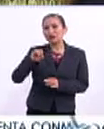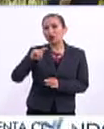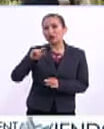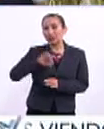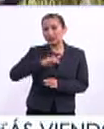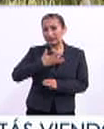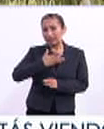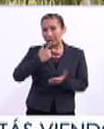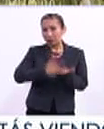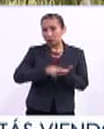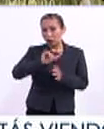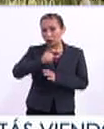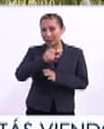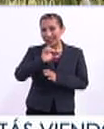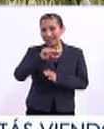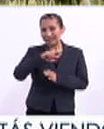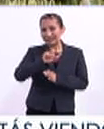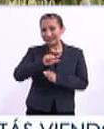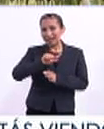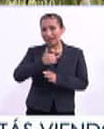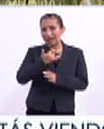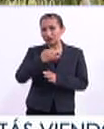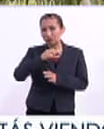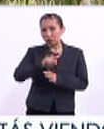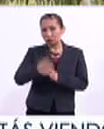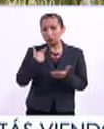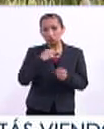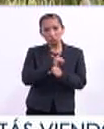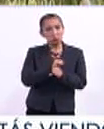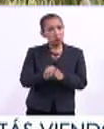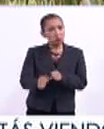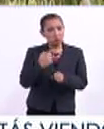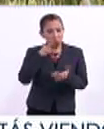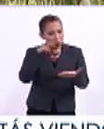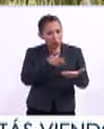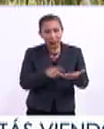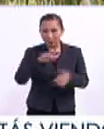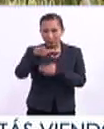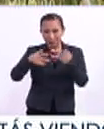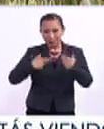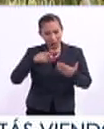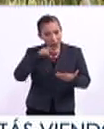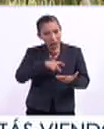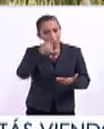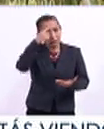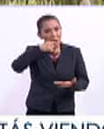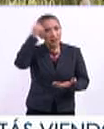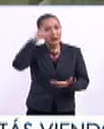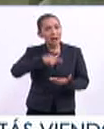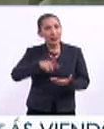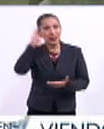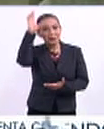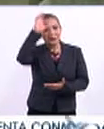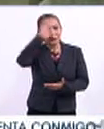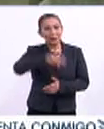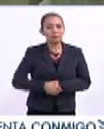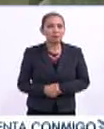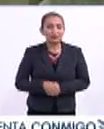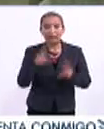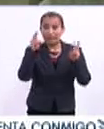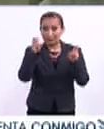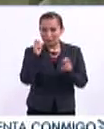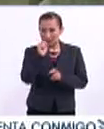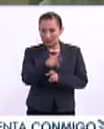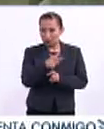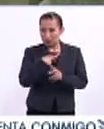11 ensayos, escritos con gran sencillez y objetividad, que acercan a todos los públicos lectores a la ciencia. Los temas